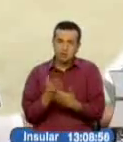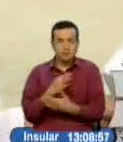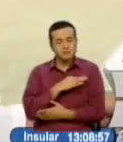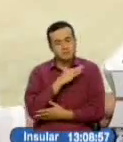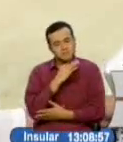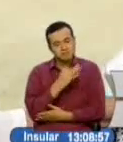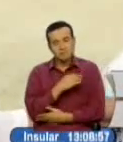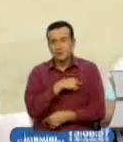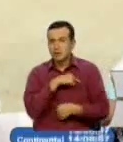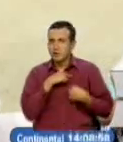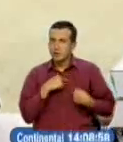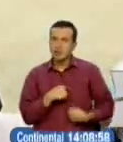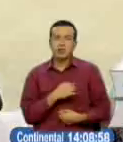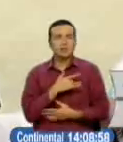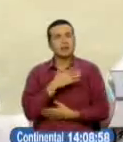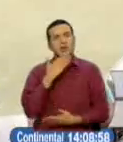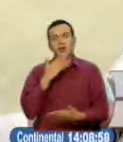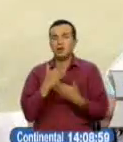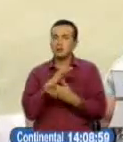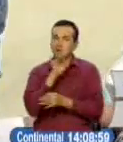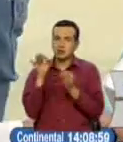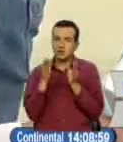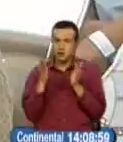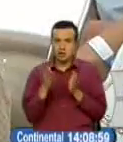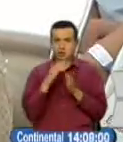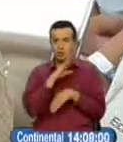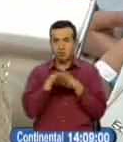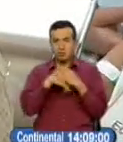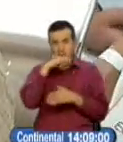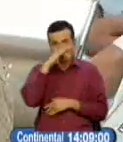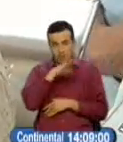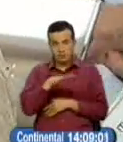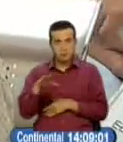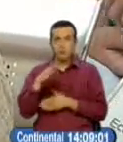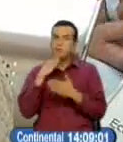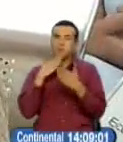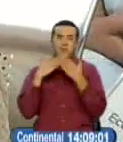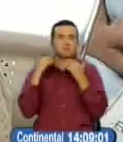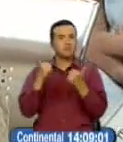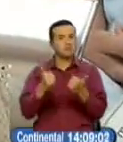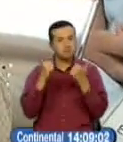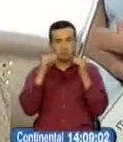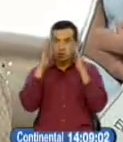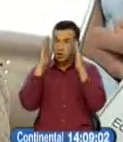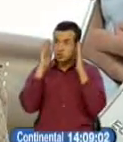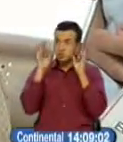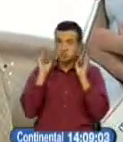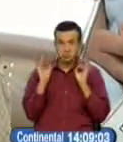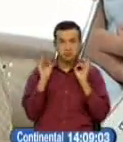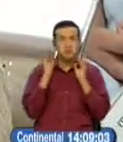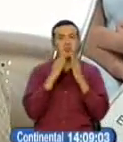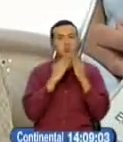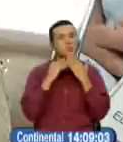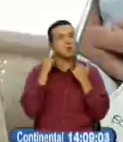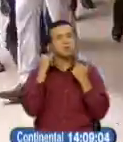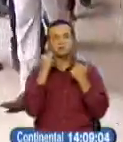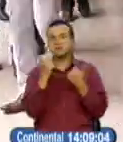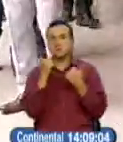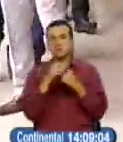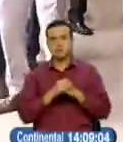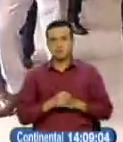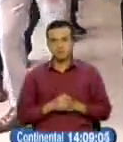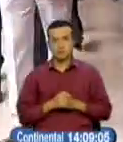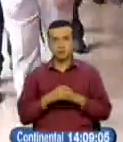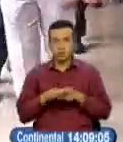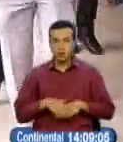francamente que haya dado el obsequio para todos los niños. Muy buena, me parece muy bien, y la atención me parece muy buena en el hospital de aquí. En